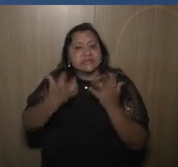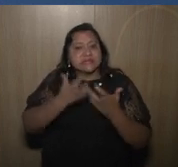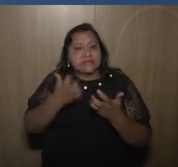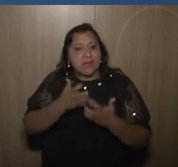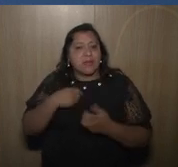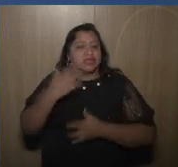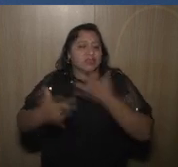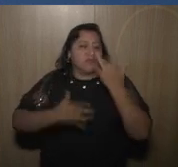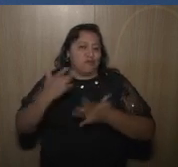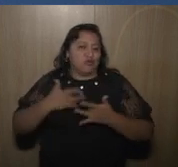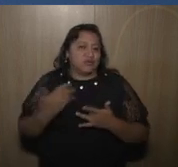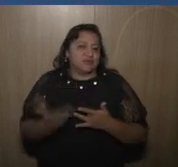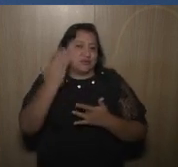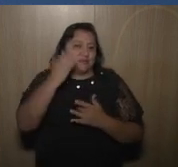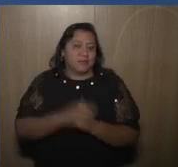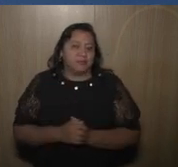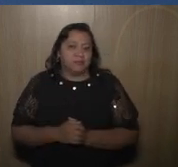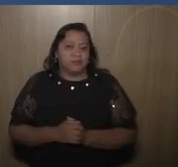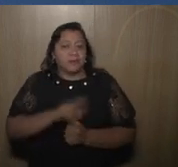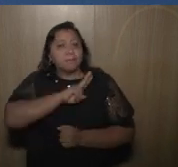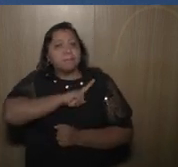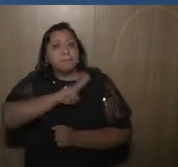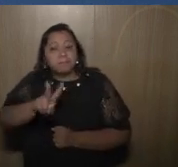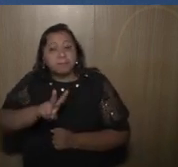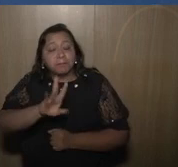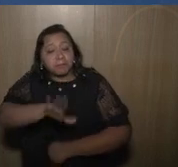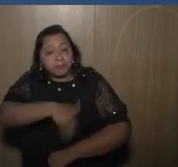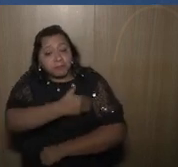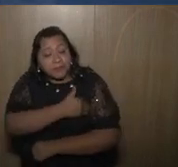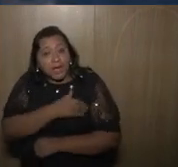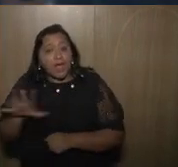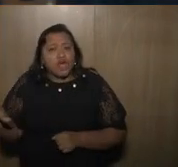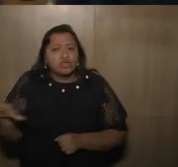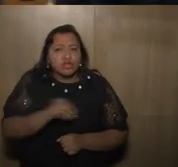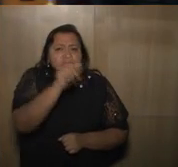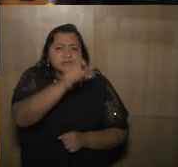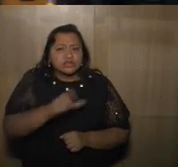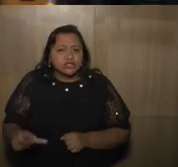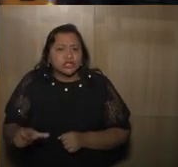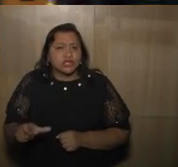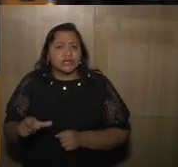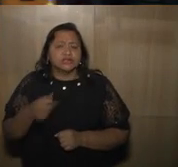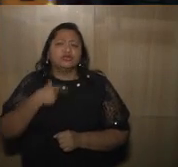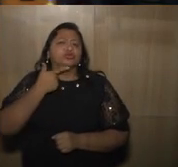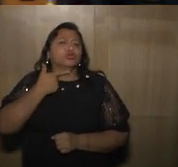beneficios. Viceministro, a los actores del sistema de aseguramiento